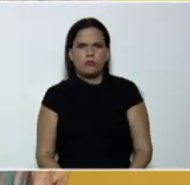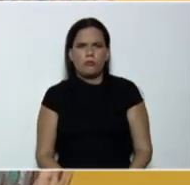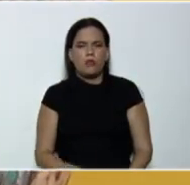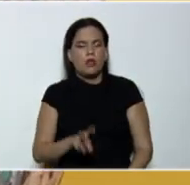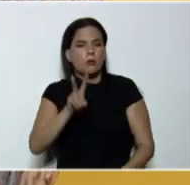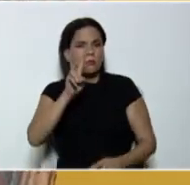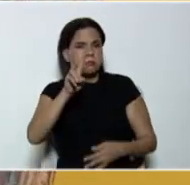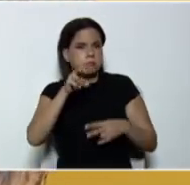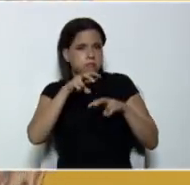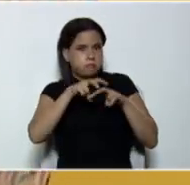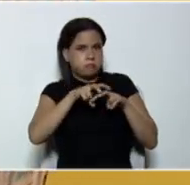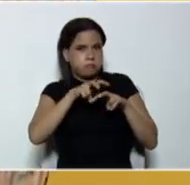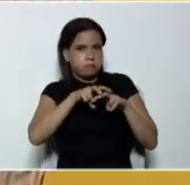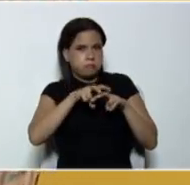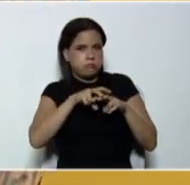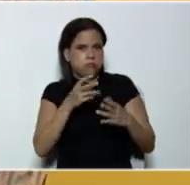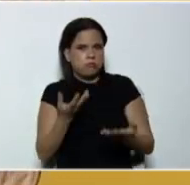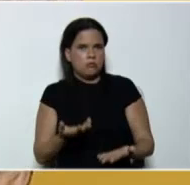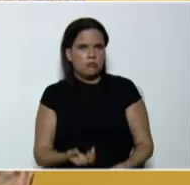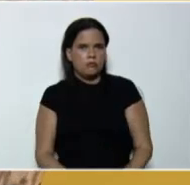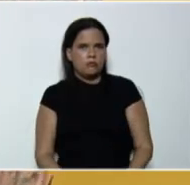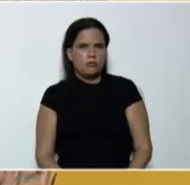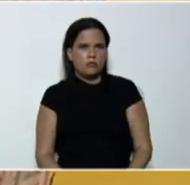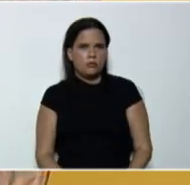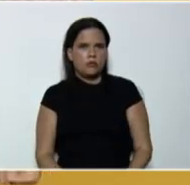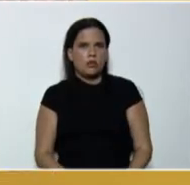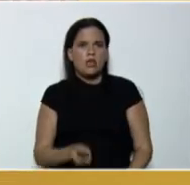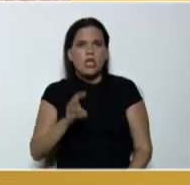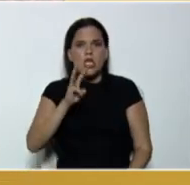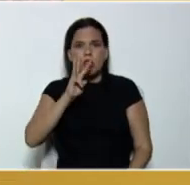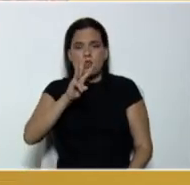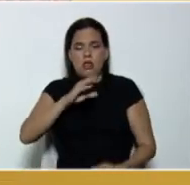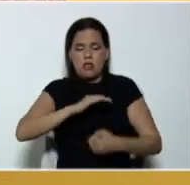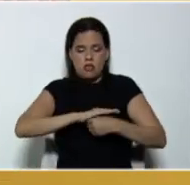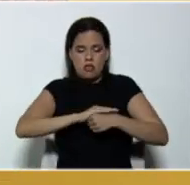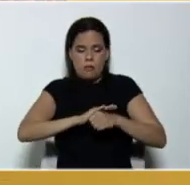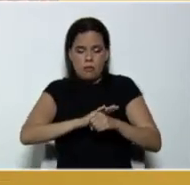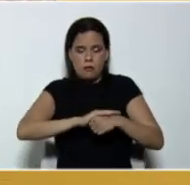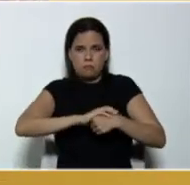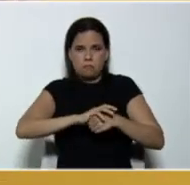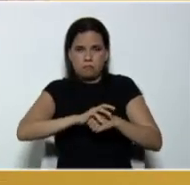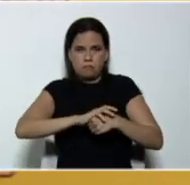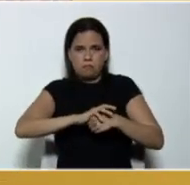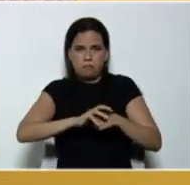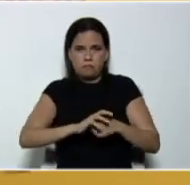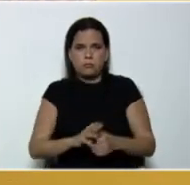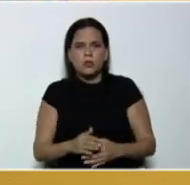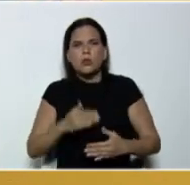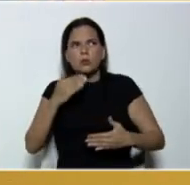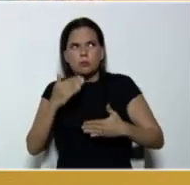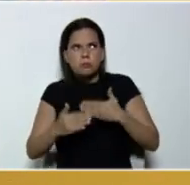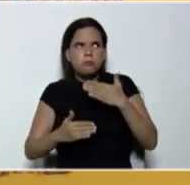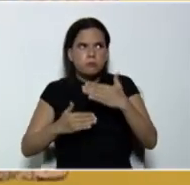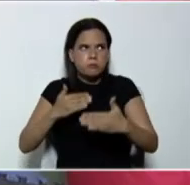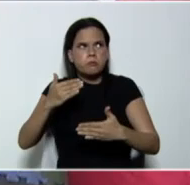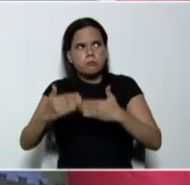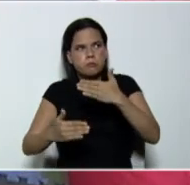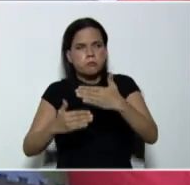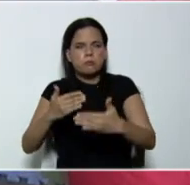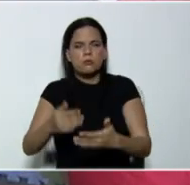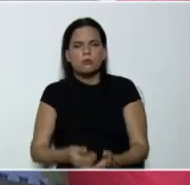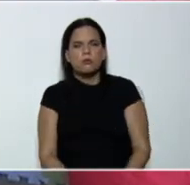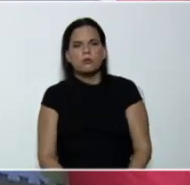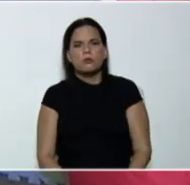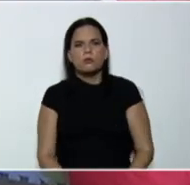dos sillas, tres tapas y así